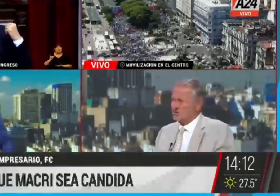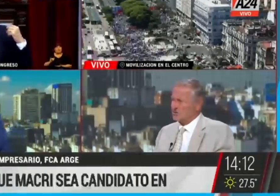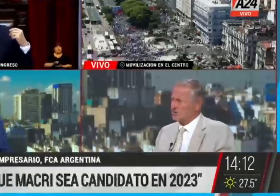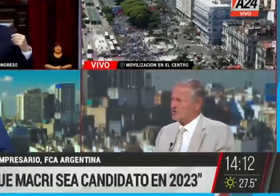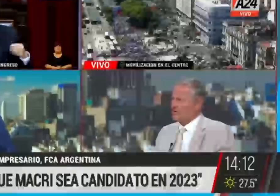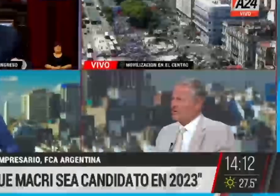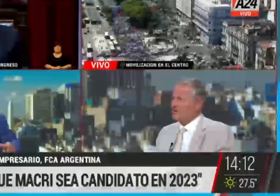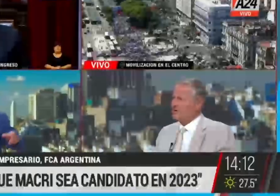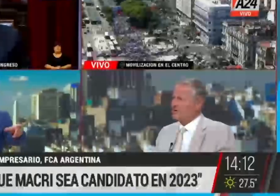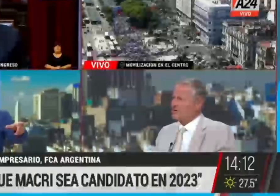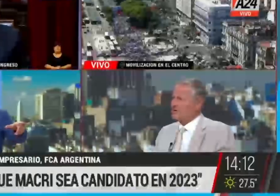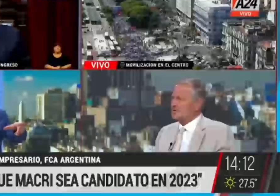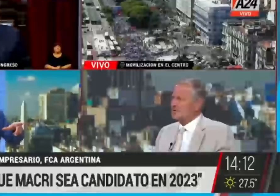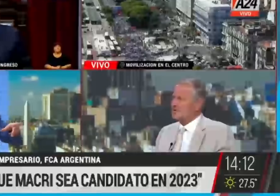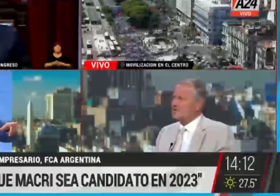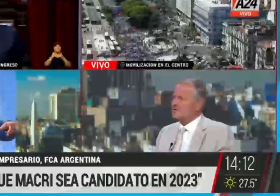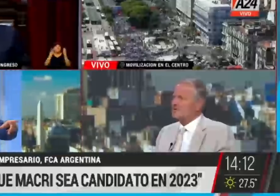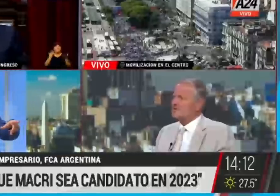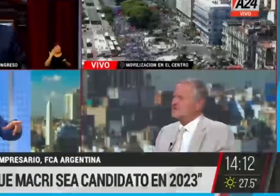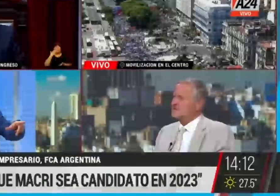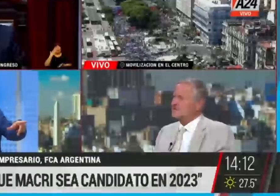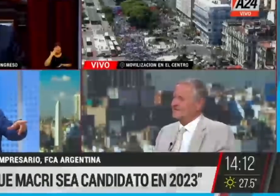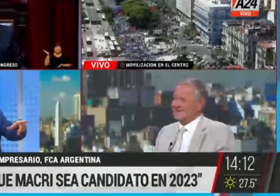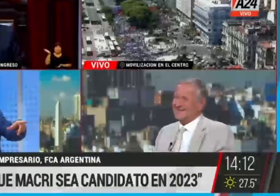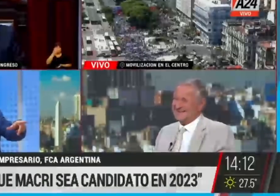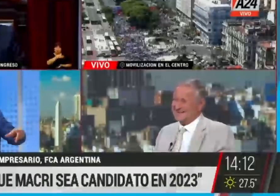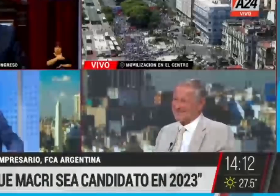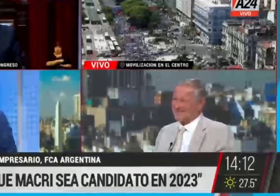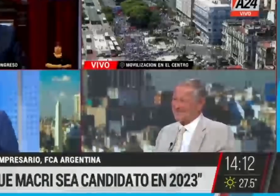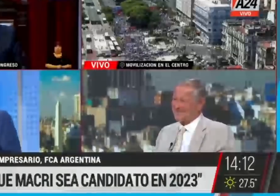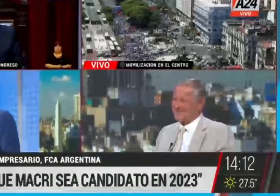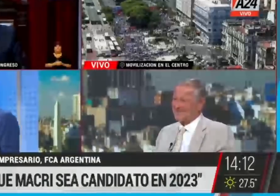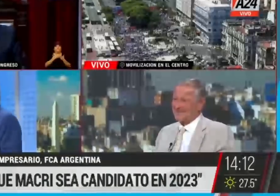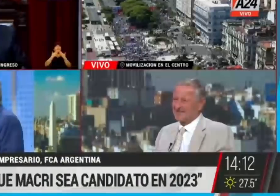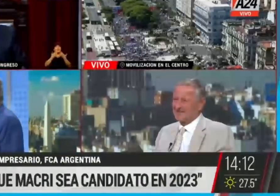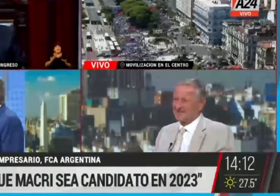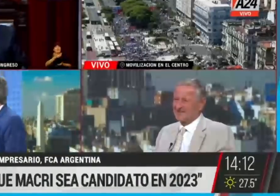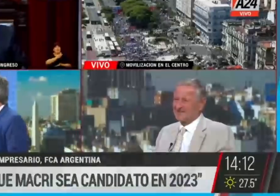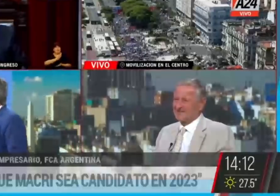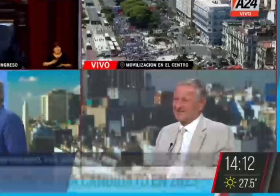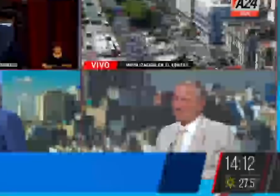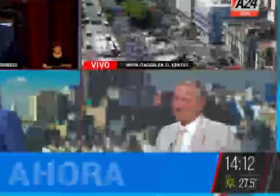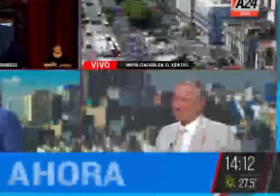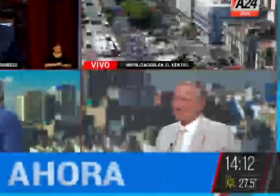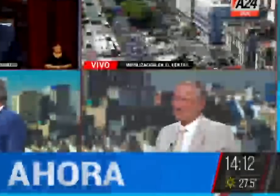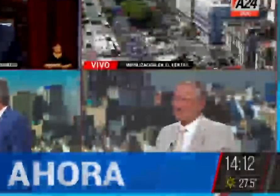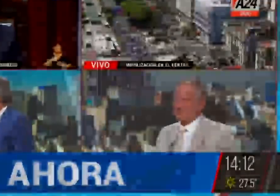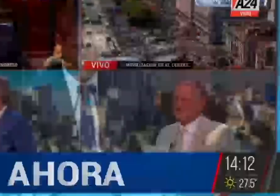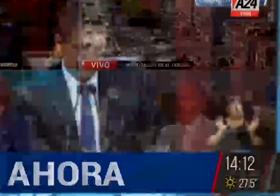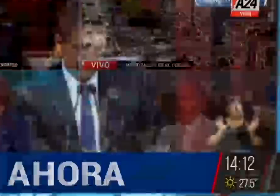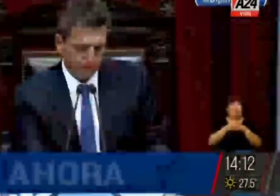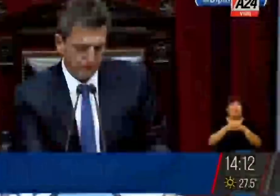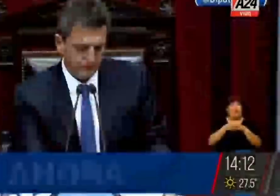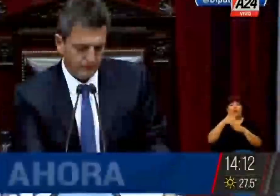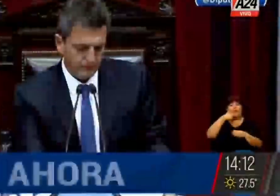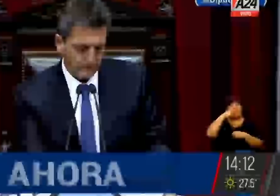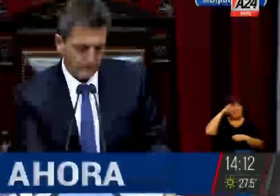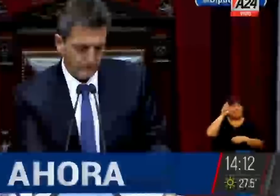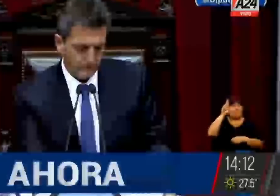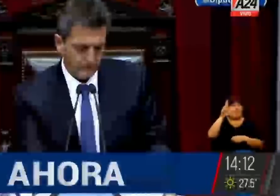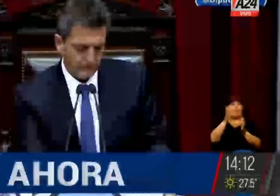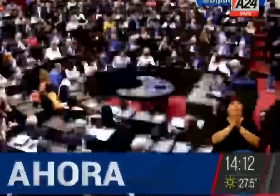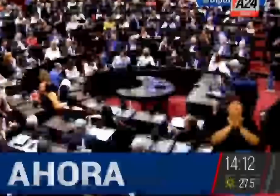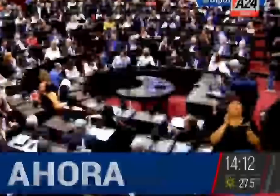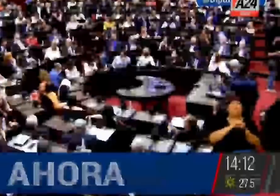en diálogo con... Estoy en diálogo. Cristiano Ratazzi, gracias, ¿eh? Gracias. Como siempre, muy amable. Ahora vamos a contar un poquito de esto que